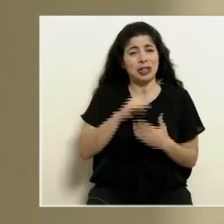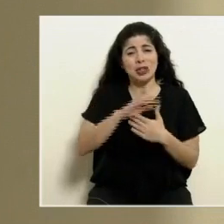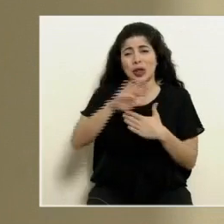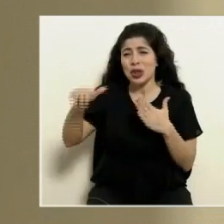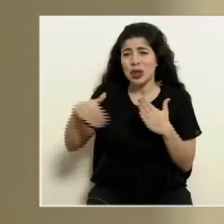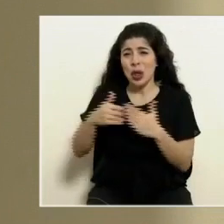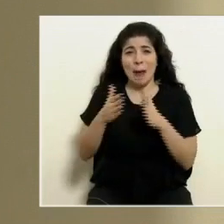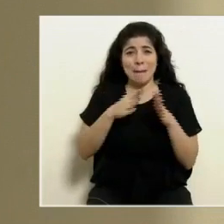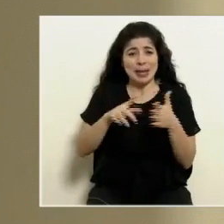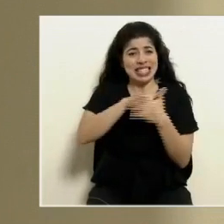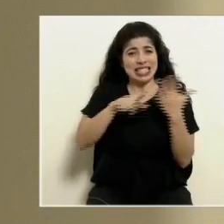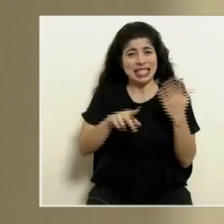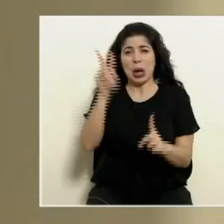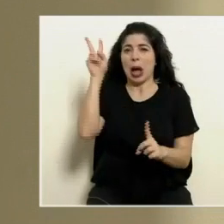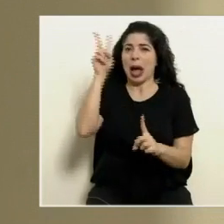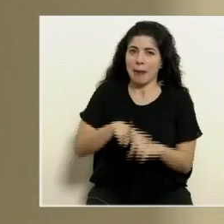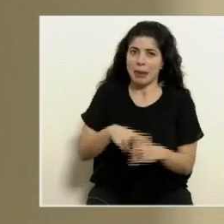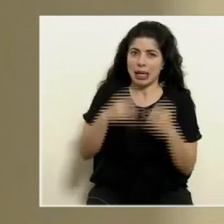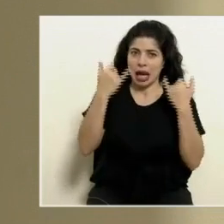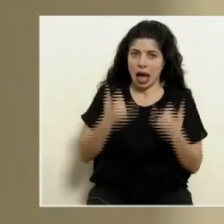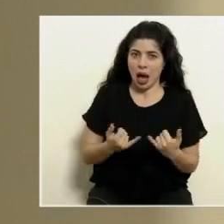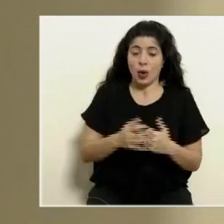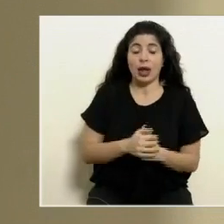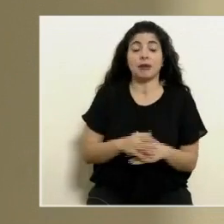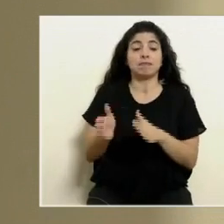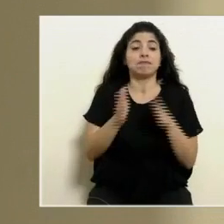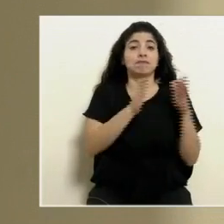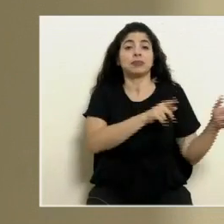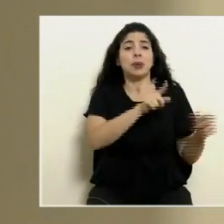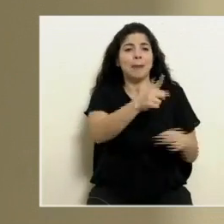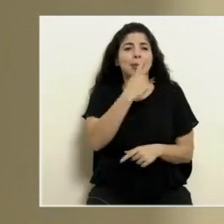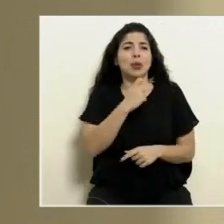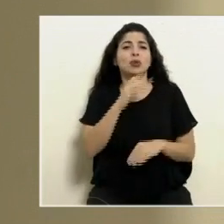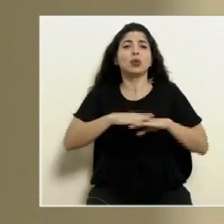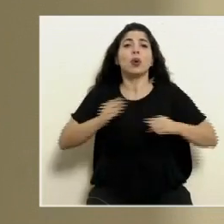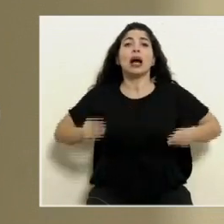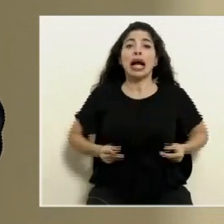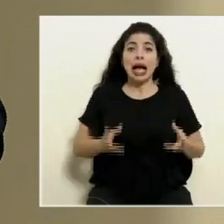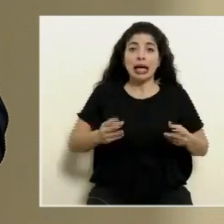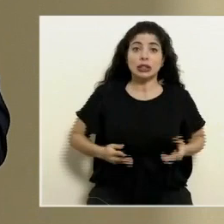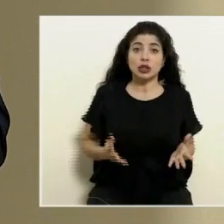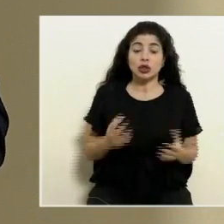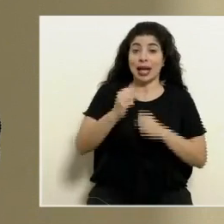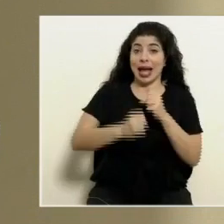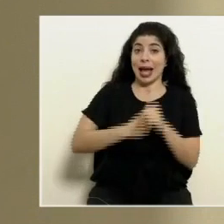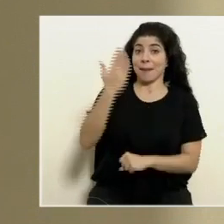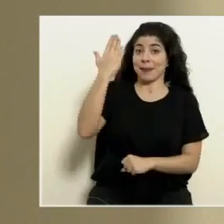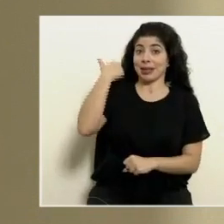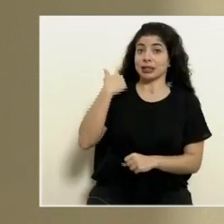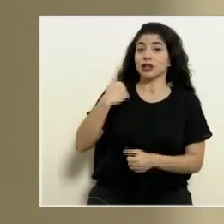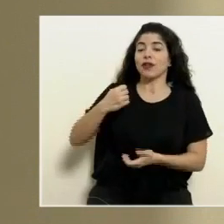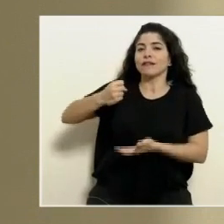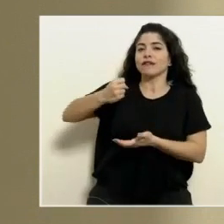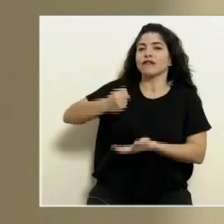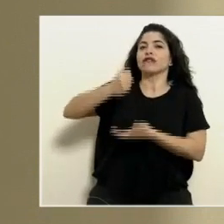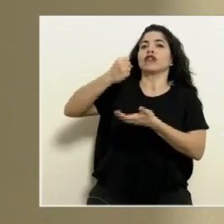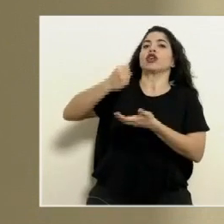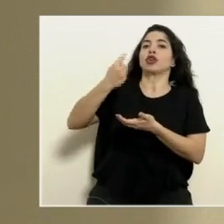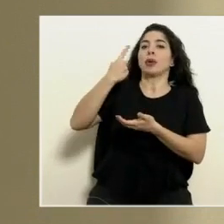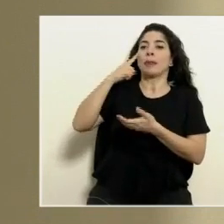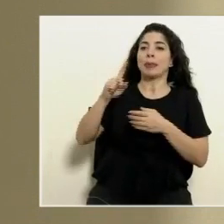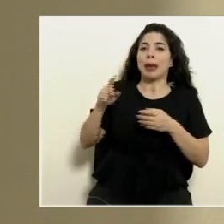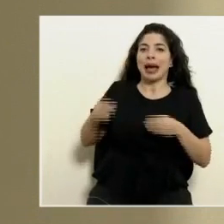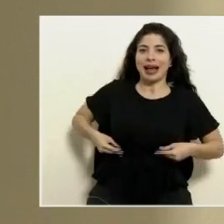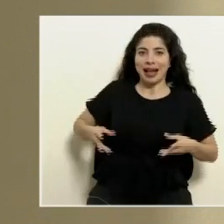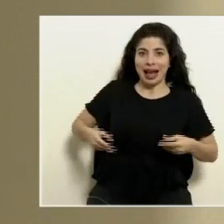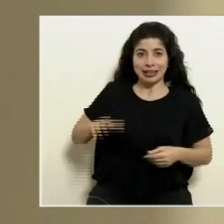todo. En cuanto a los gastos, bueno, el año pasado se habían asignado del fondo de contingencias de